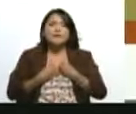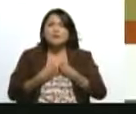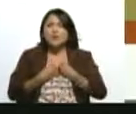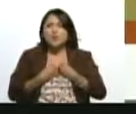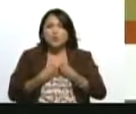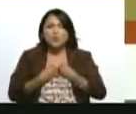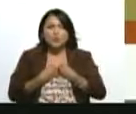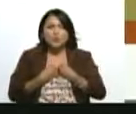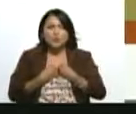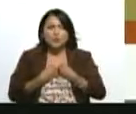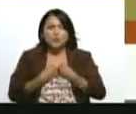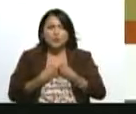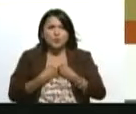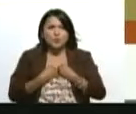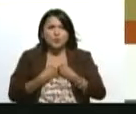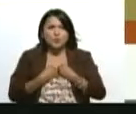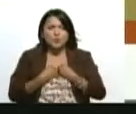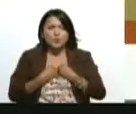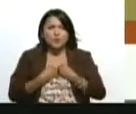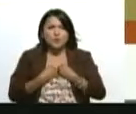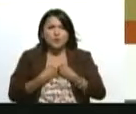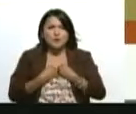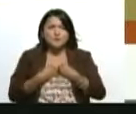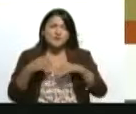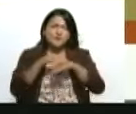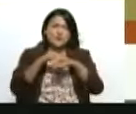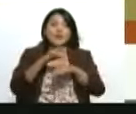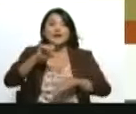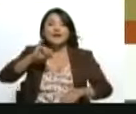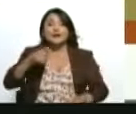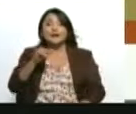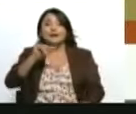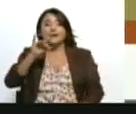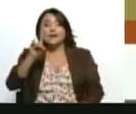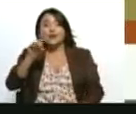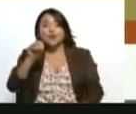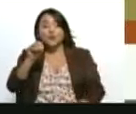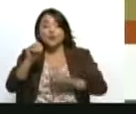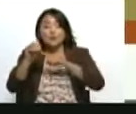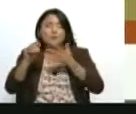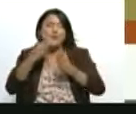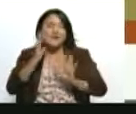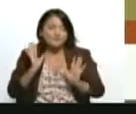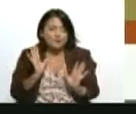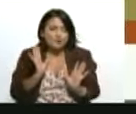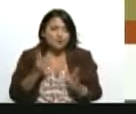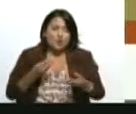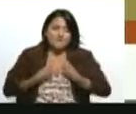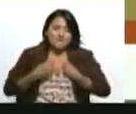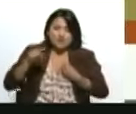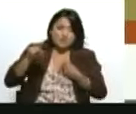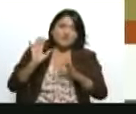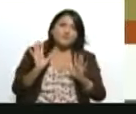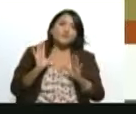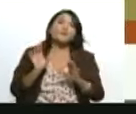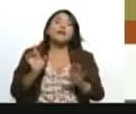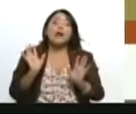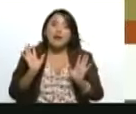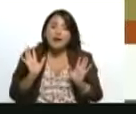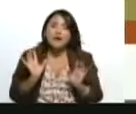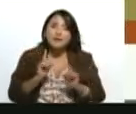en Ejido. Perdone que use Ejido, pero está ahí en la vía. En Ejido. Y de